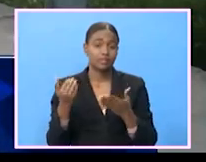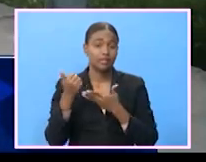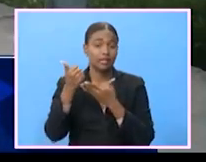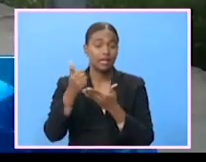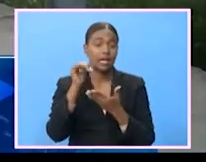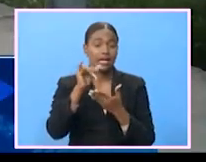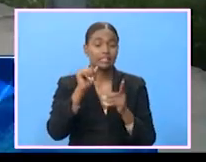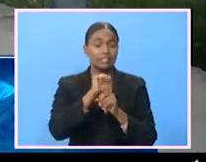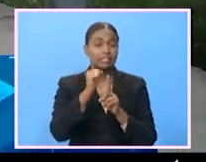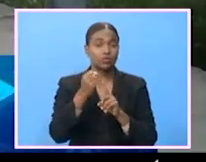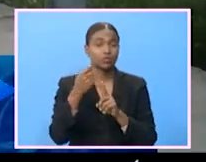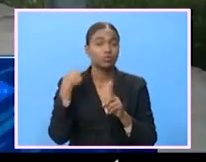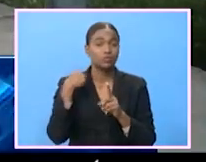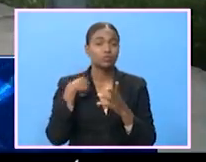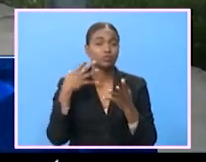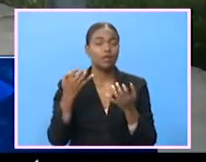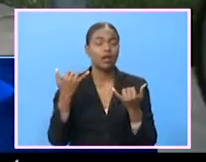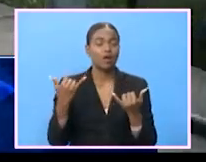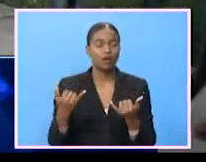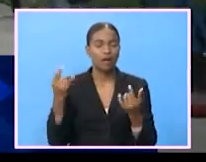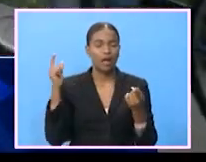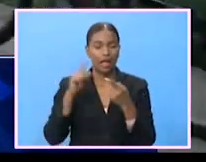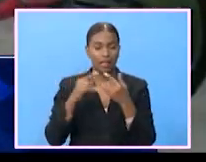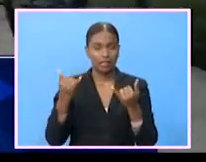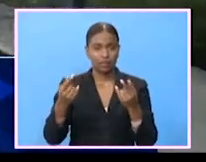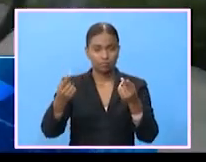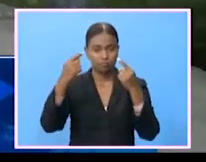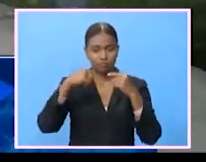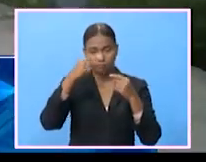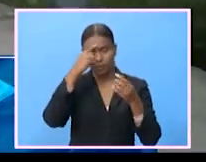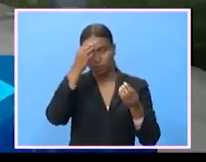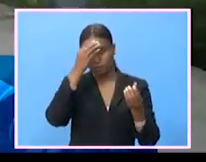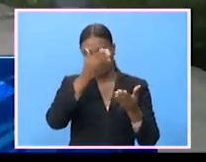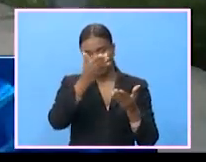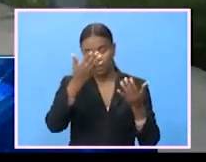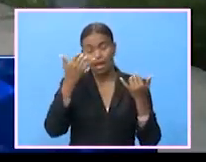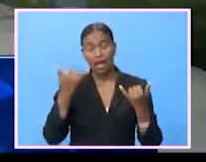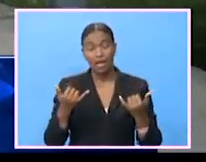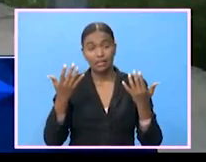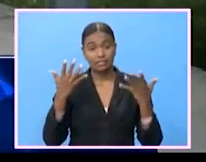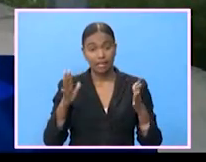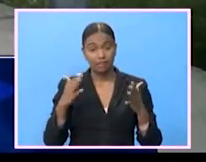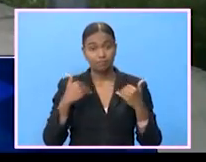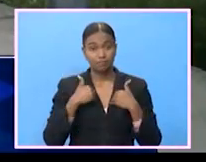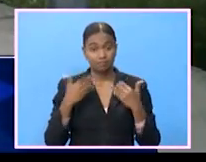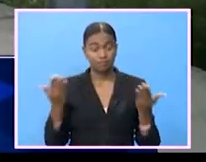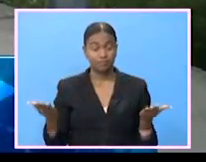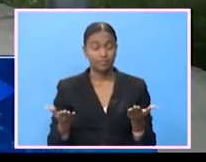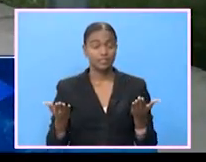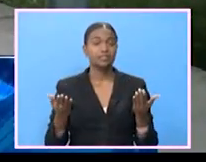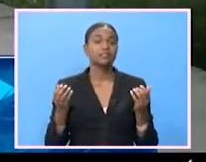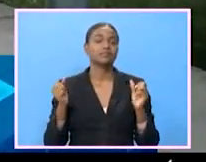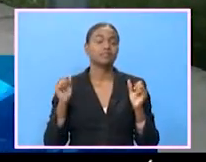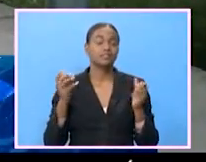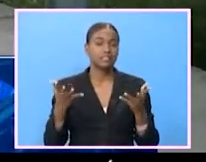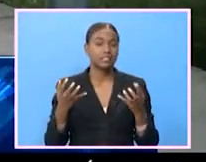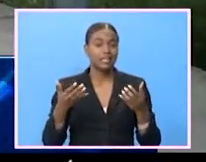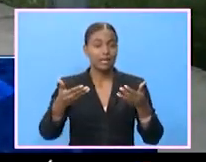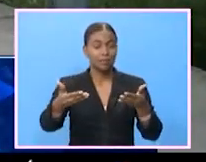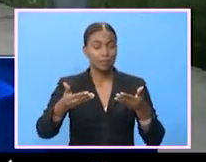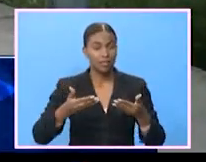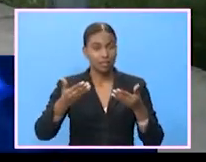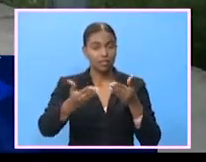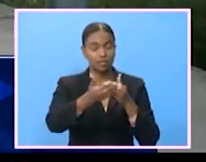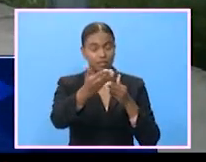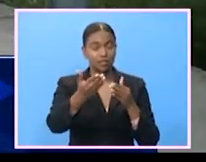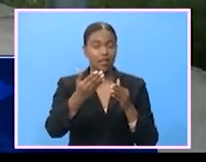que esa realidad es la que hemos querido venir hasta acá para comprobarlo con ustedes. Así que bueno, yo de mi parte quiero pues de una u otra manera invitarlos a